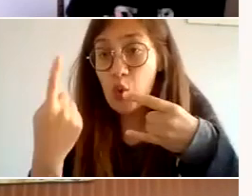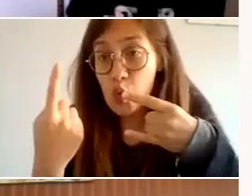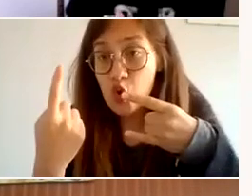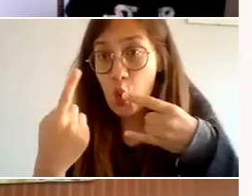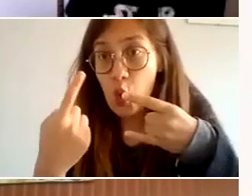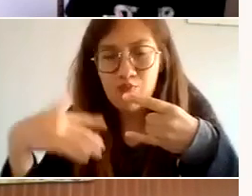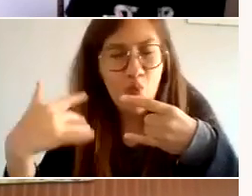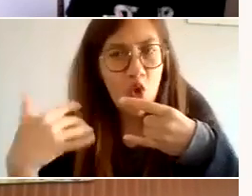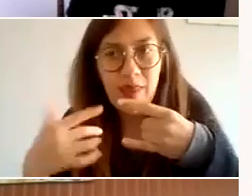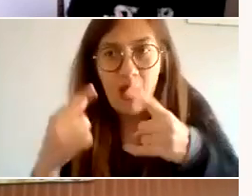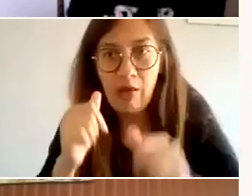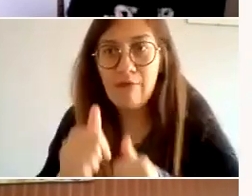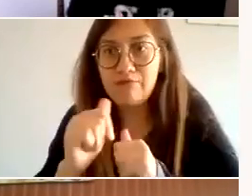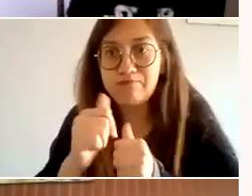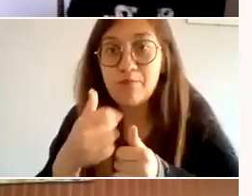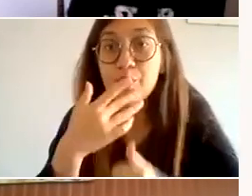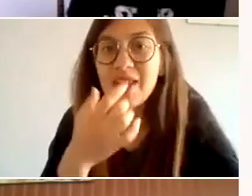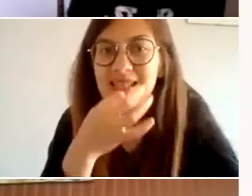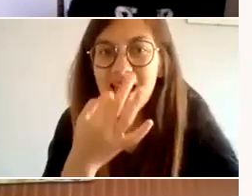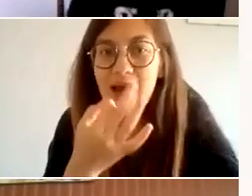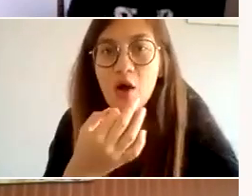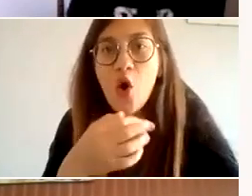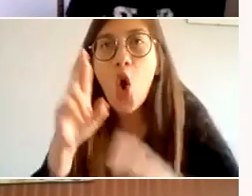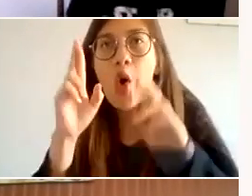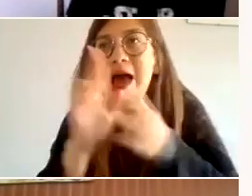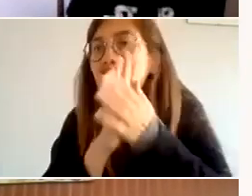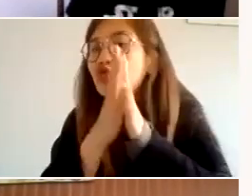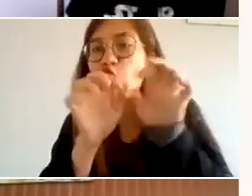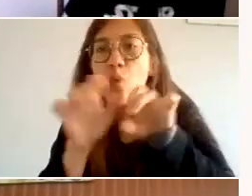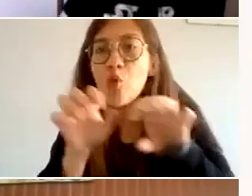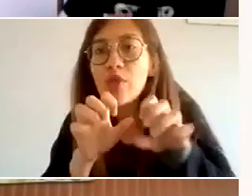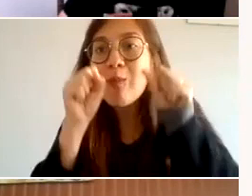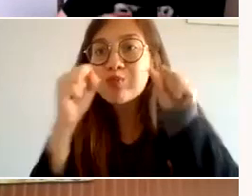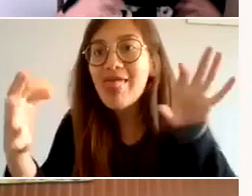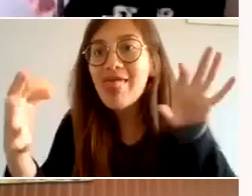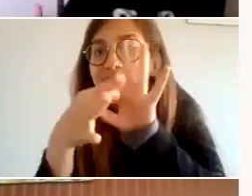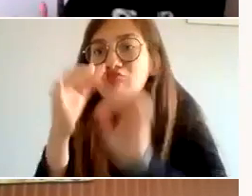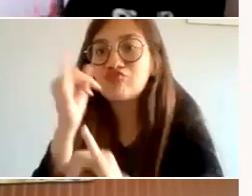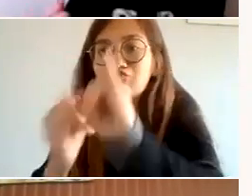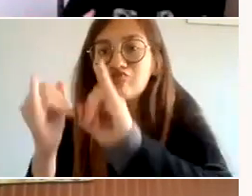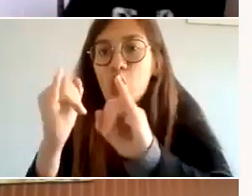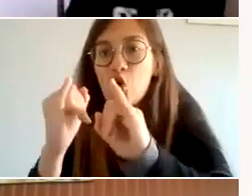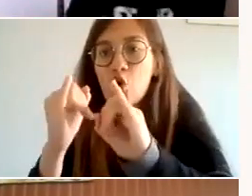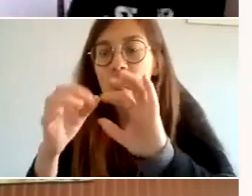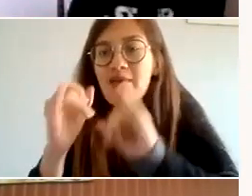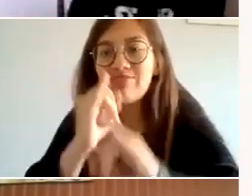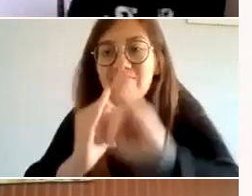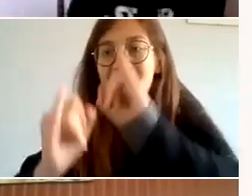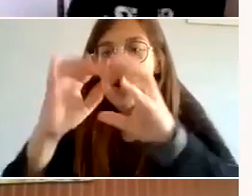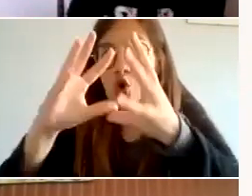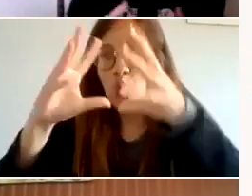poder permitir que cada computador pudiese tener acceso a una red global, a una red que